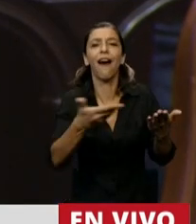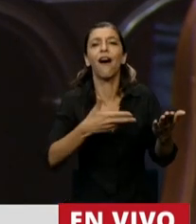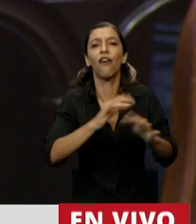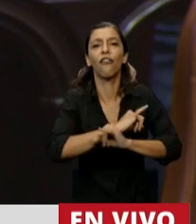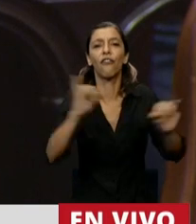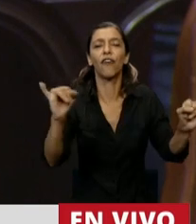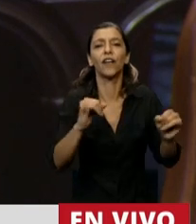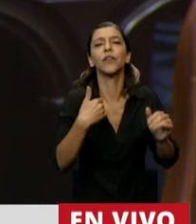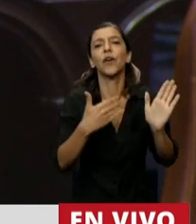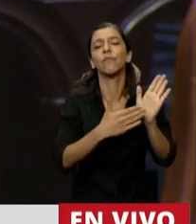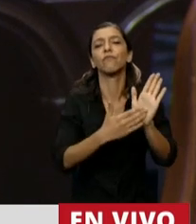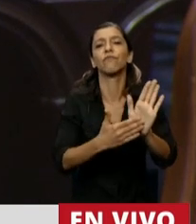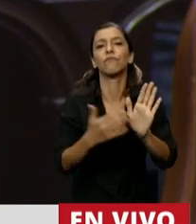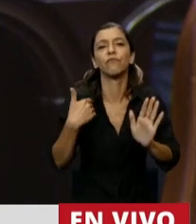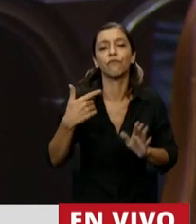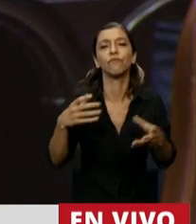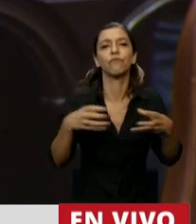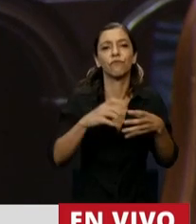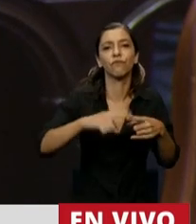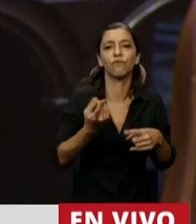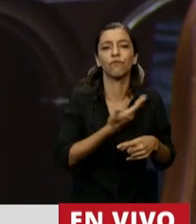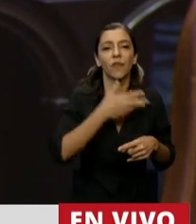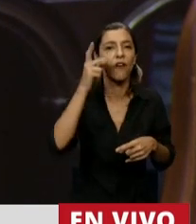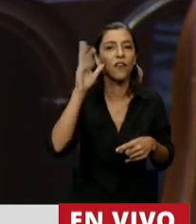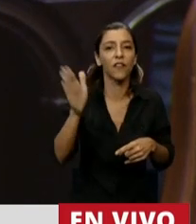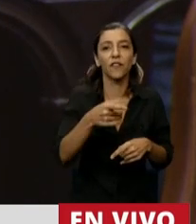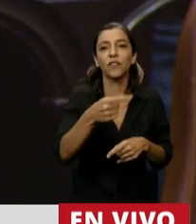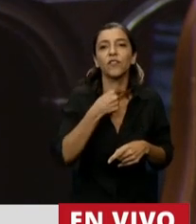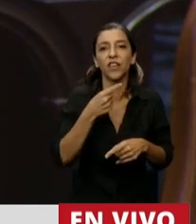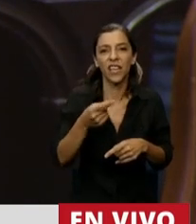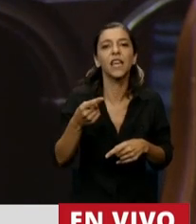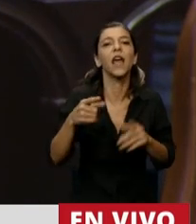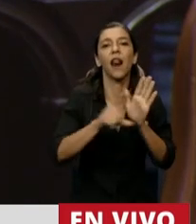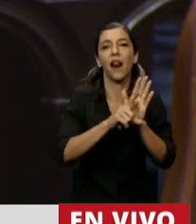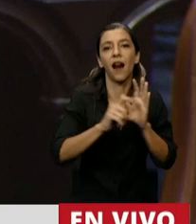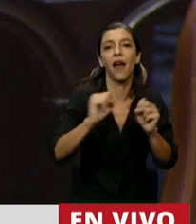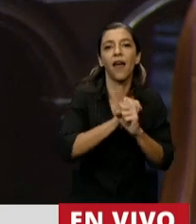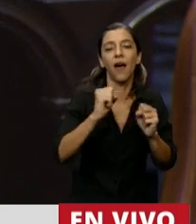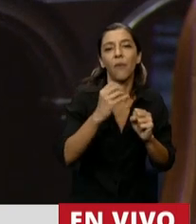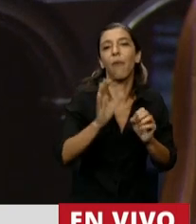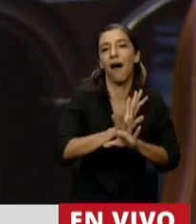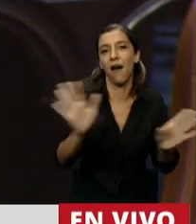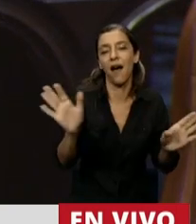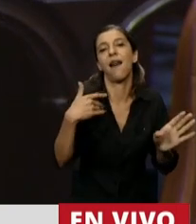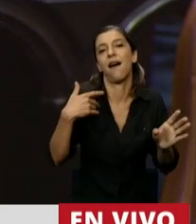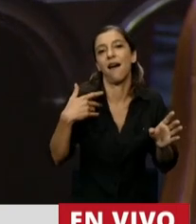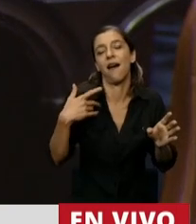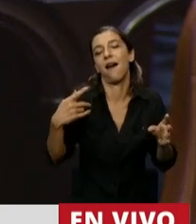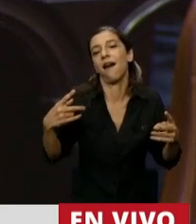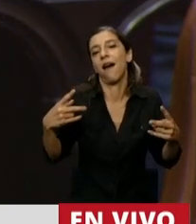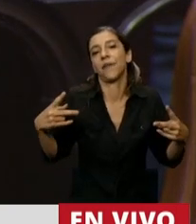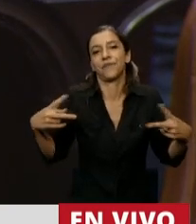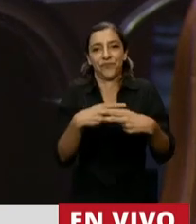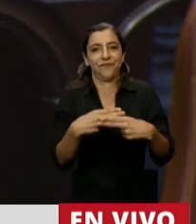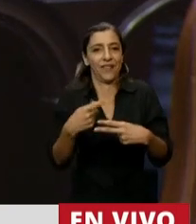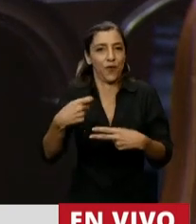hoy ponen, el Frente de Todos busca darle sanción al ajuste de jubilados. Es evidente que vienen con un